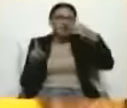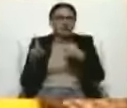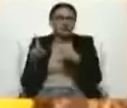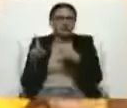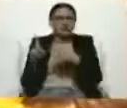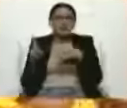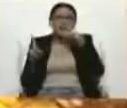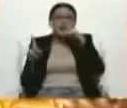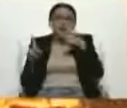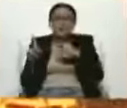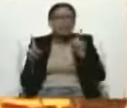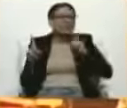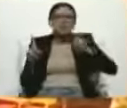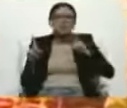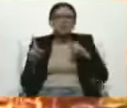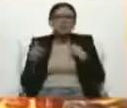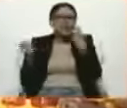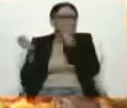Nicolás no necesita disfraz,